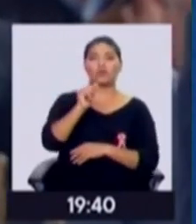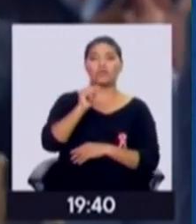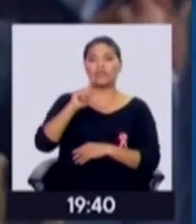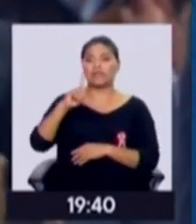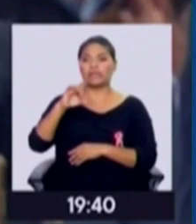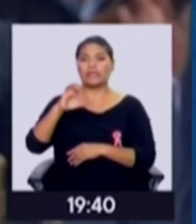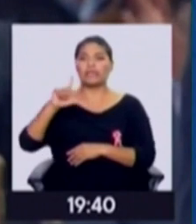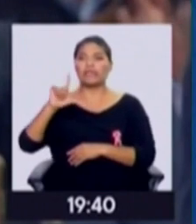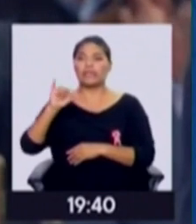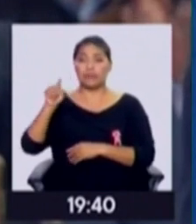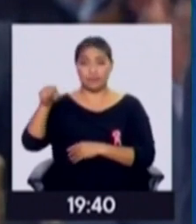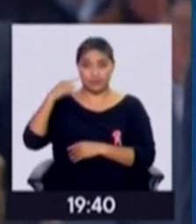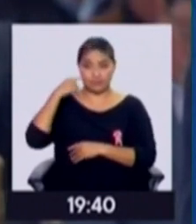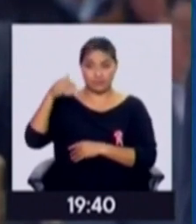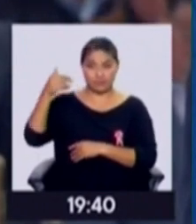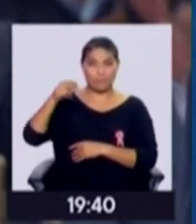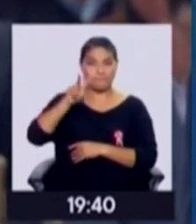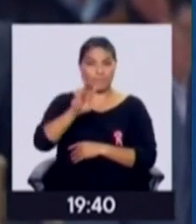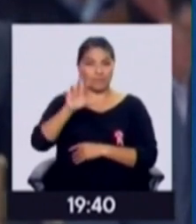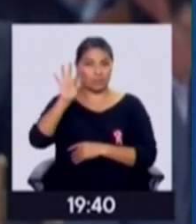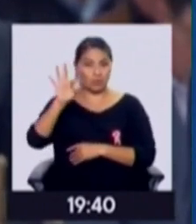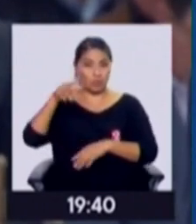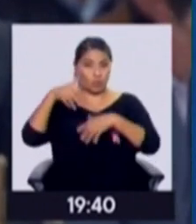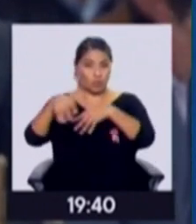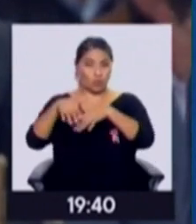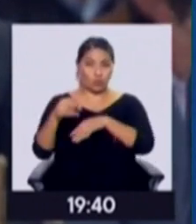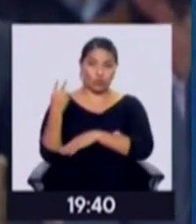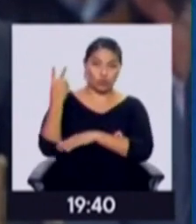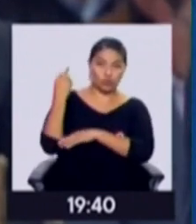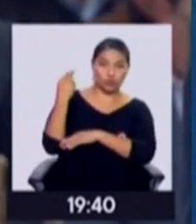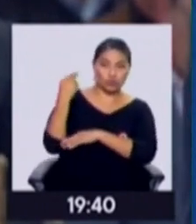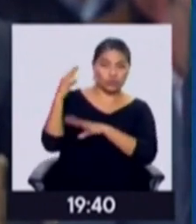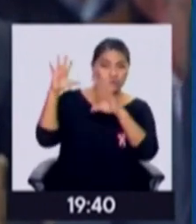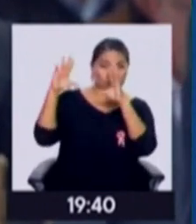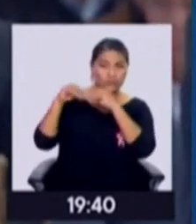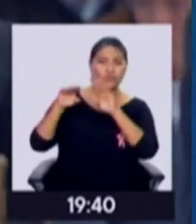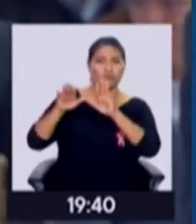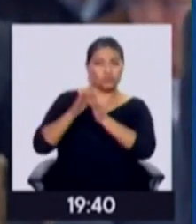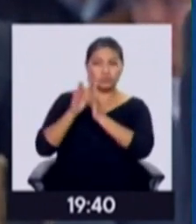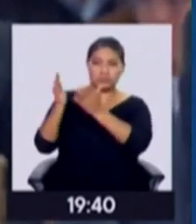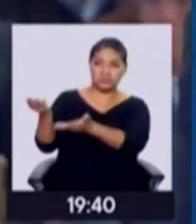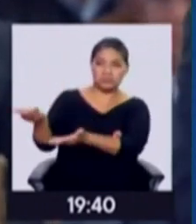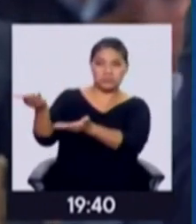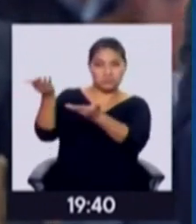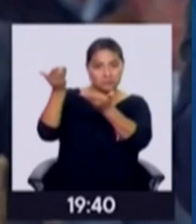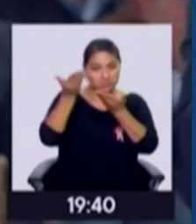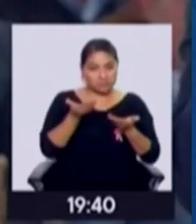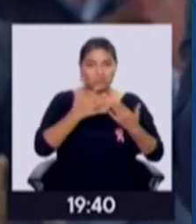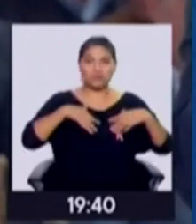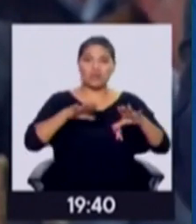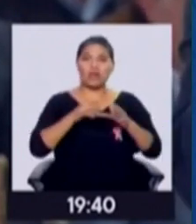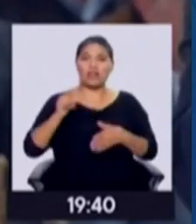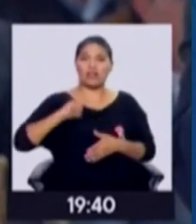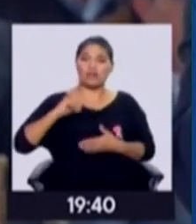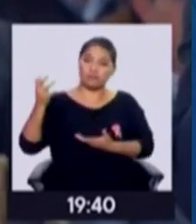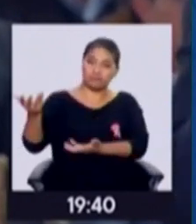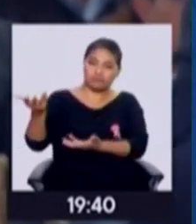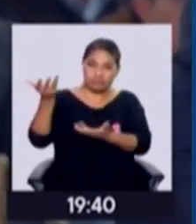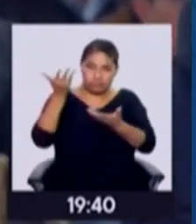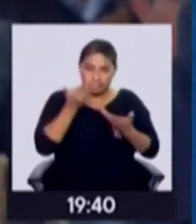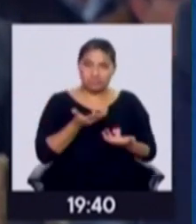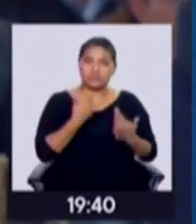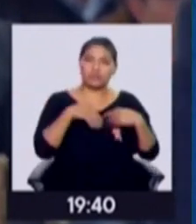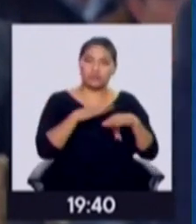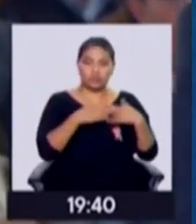tribunal haya establecido una cautelar que además, claro, tiene el problema que no se sabe cuándo terminará porque puede durar uno, dos, tres,